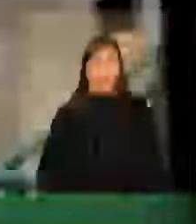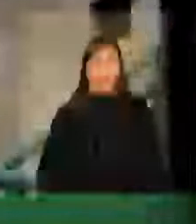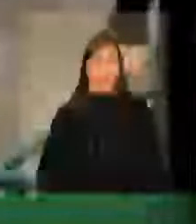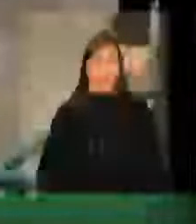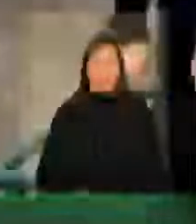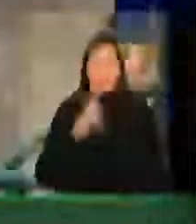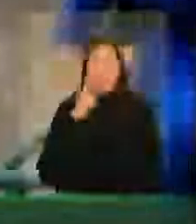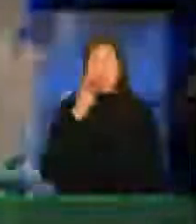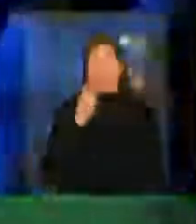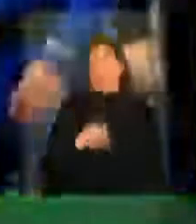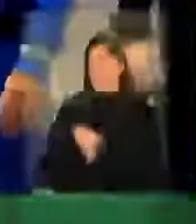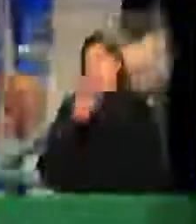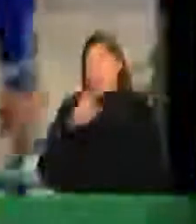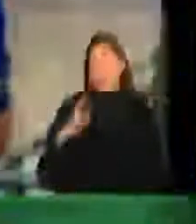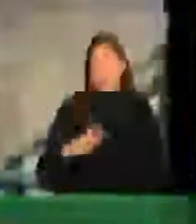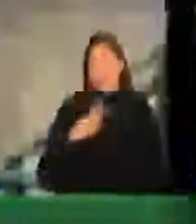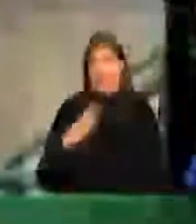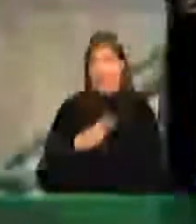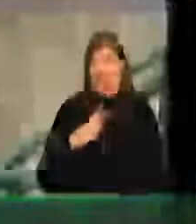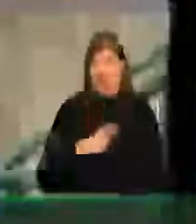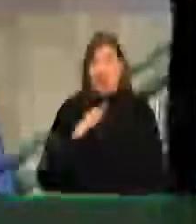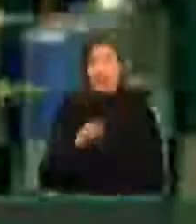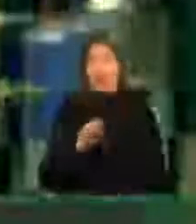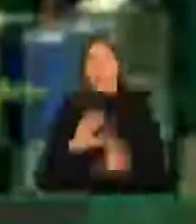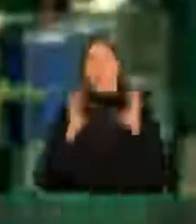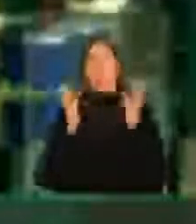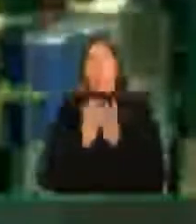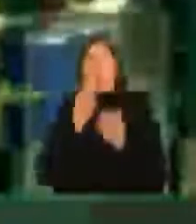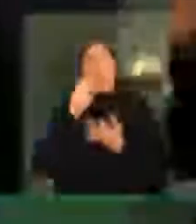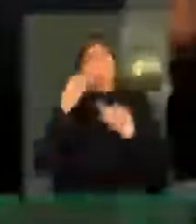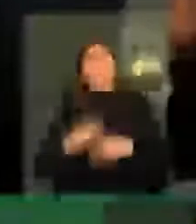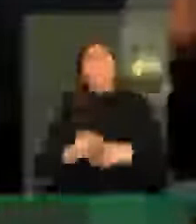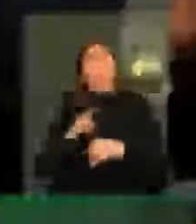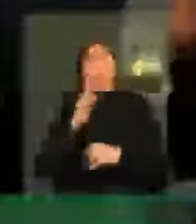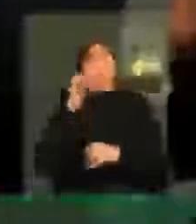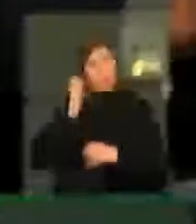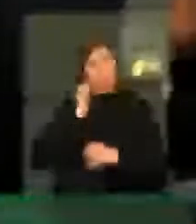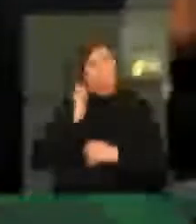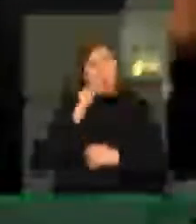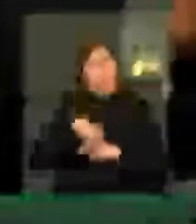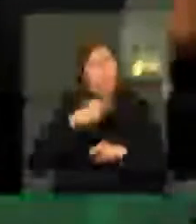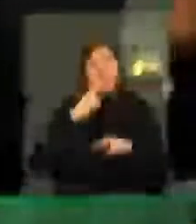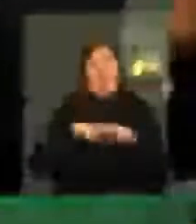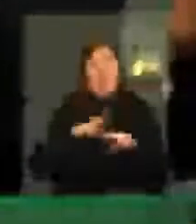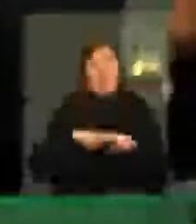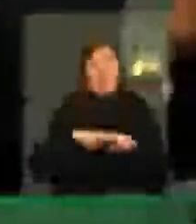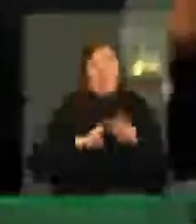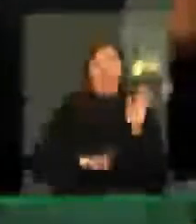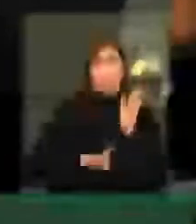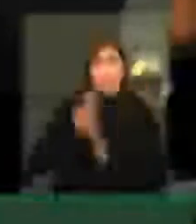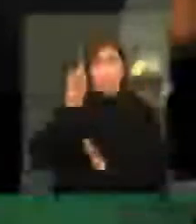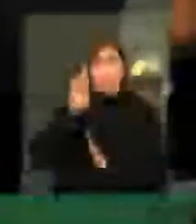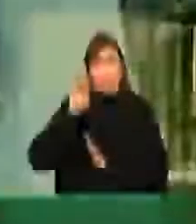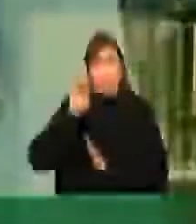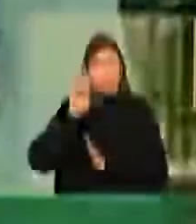El hombre más rico del mundo, el estadounidense Jeff Bezos, cumplió este martes con uno de sus objetivos más ambiciosos: alcanzar el espacio a bordo del primer